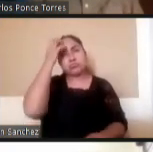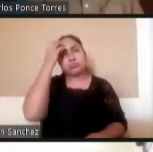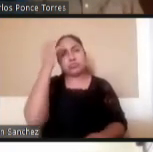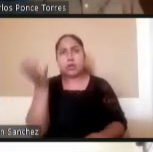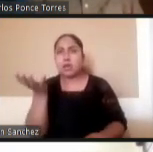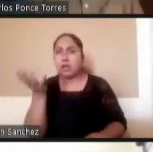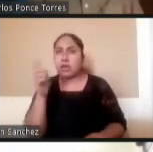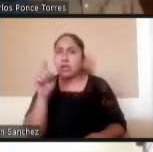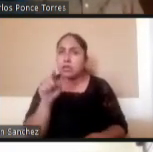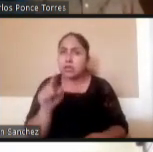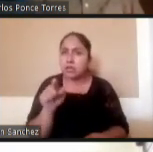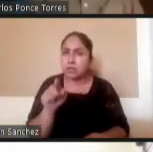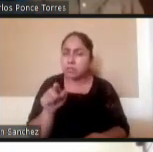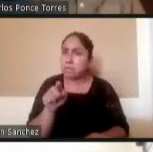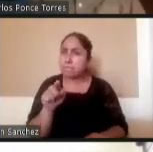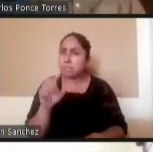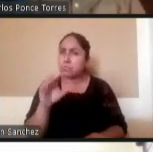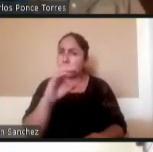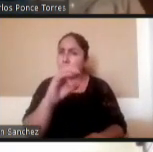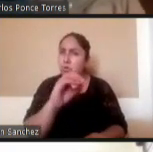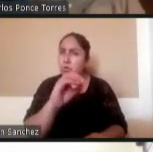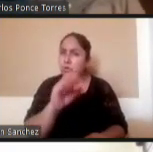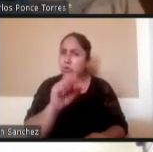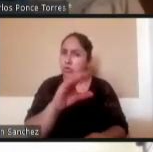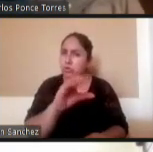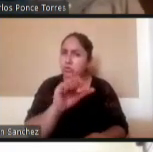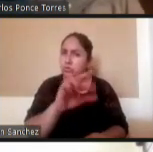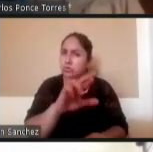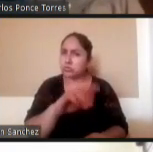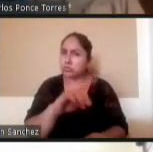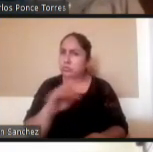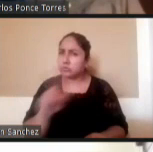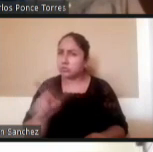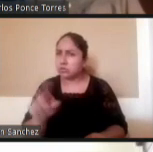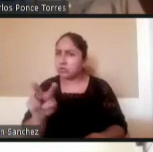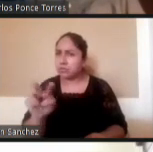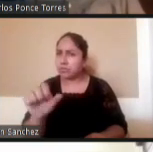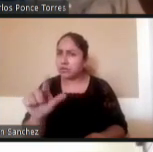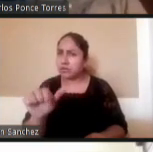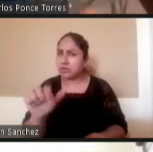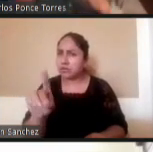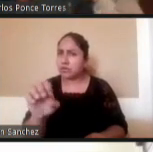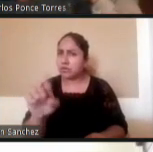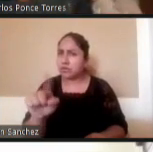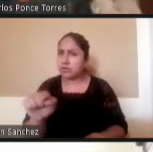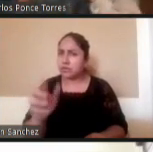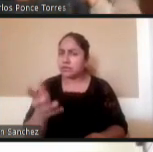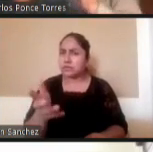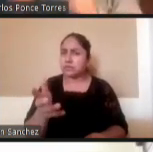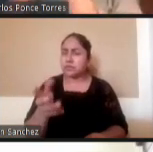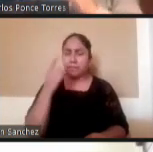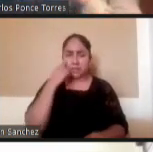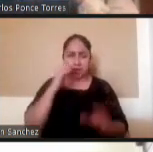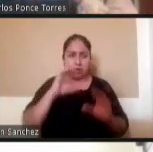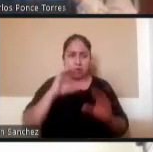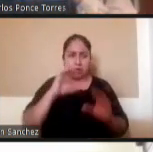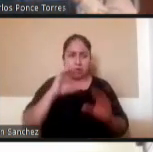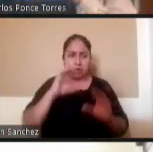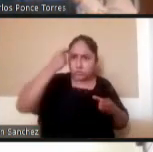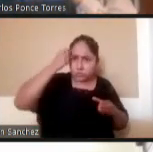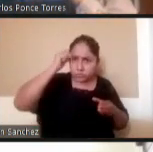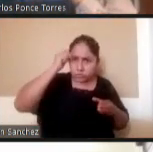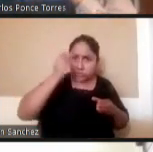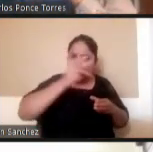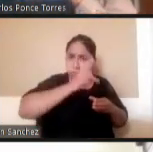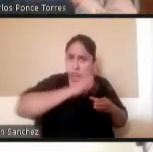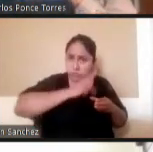Enrique Valadez. La Comisión de Servicios Públicos Municipales ha